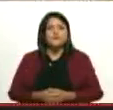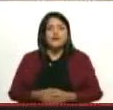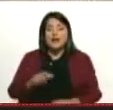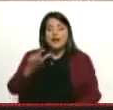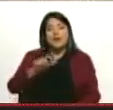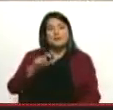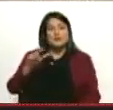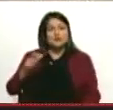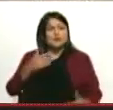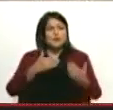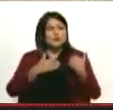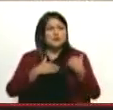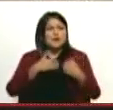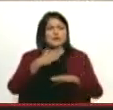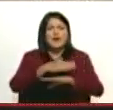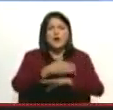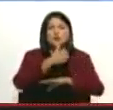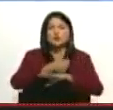Unidos